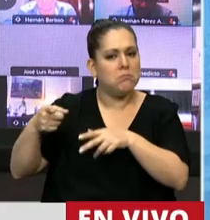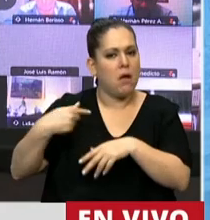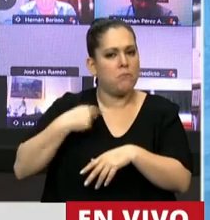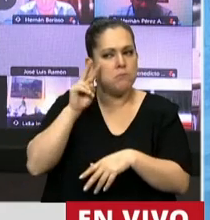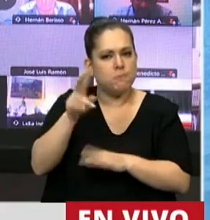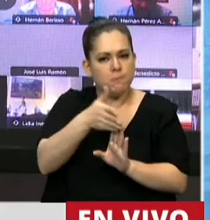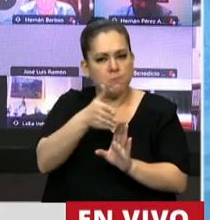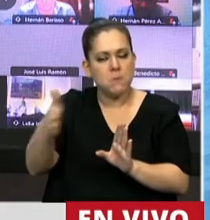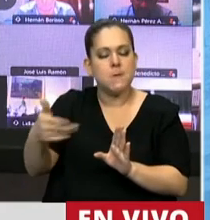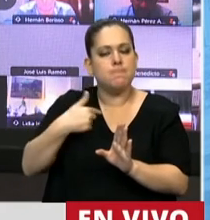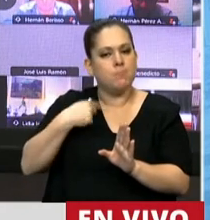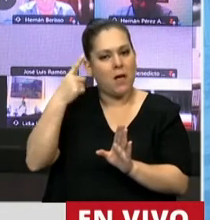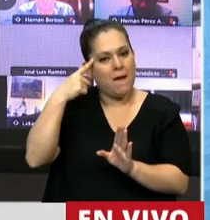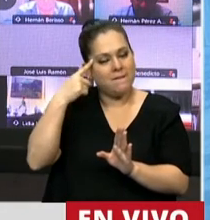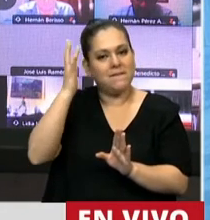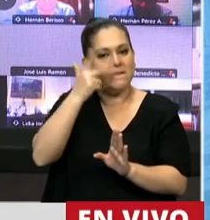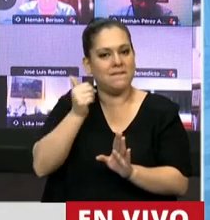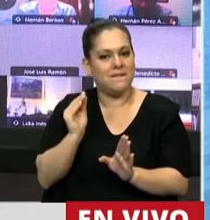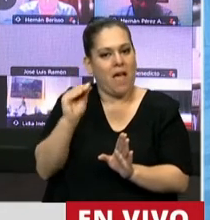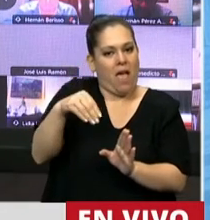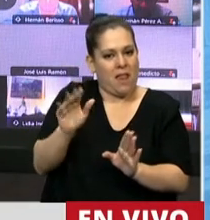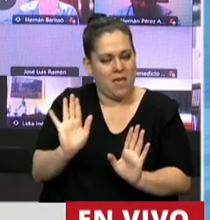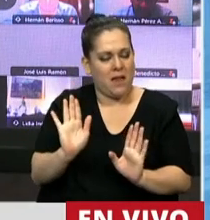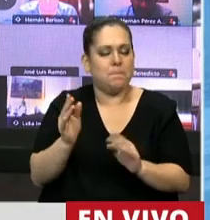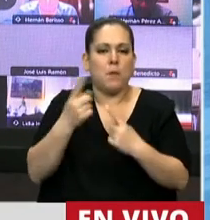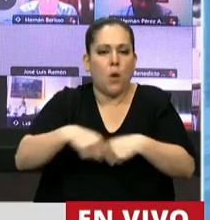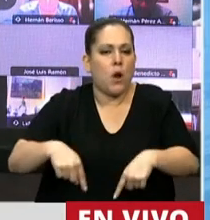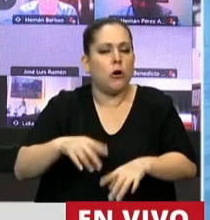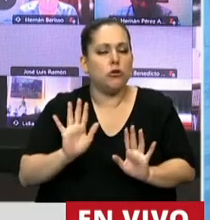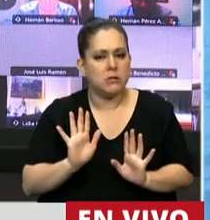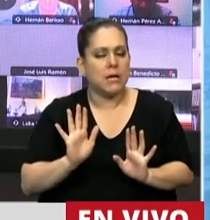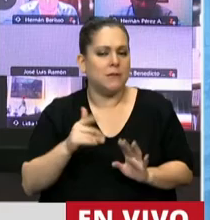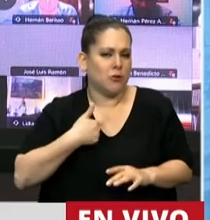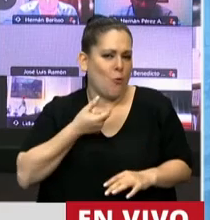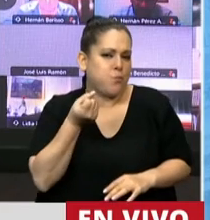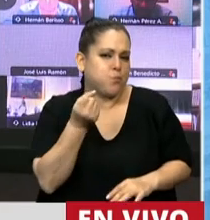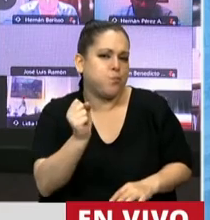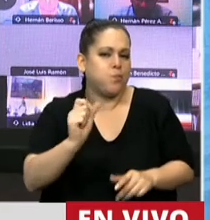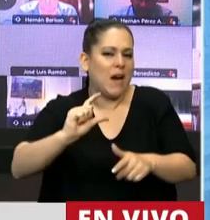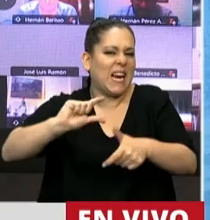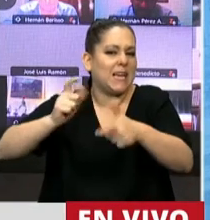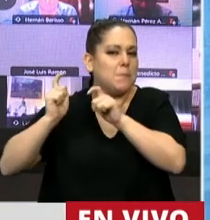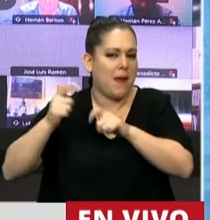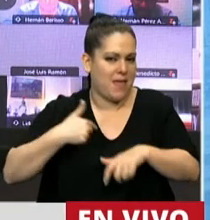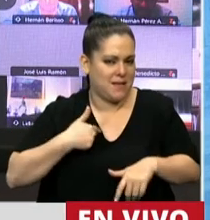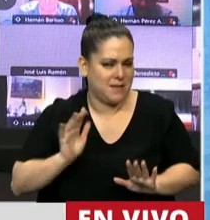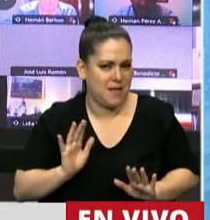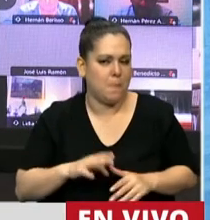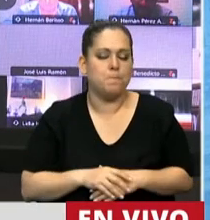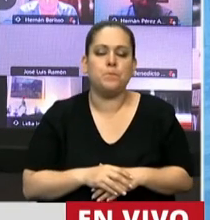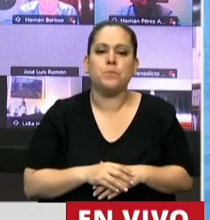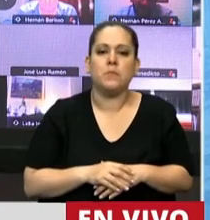me gustaría aportar al debate algunos elementos desde la experiencia desde la experiencia